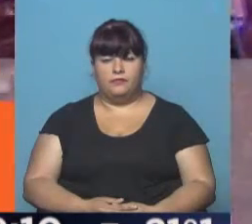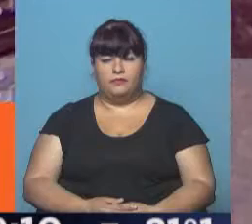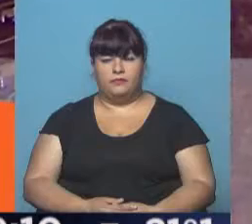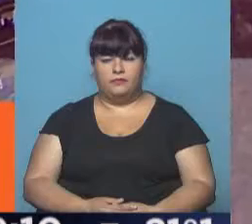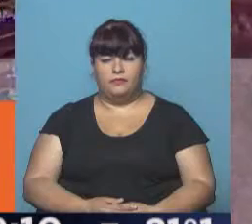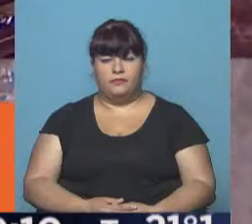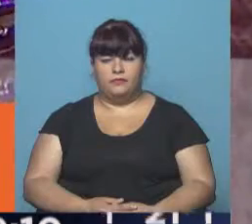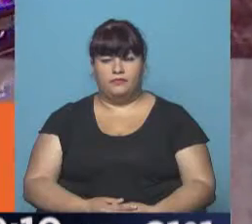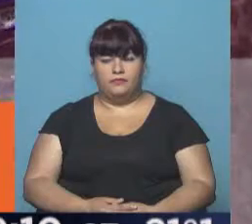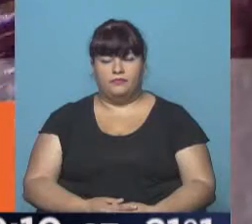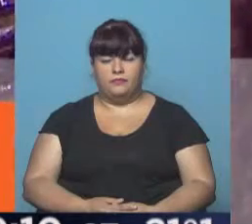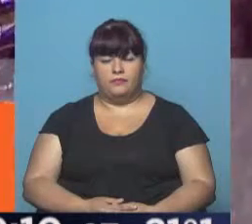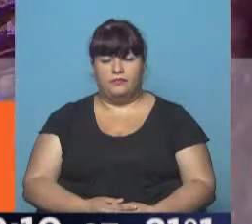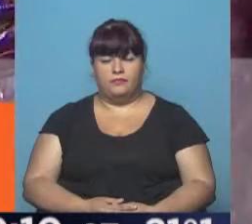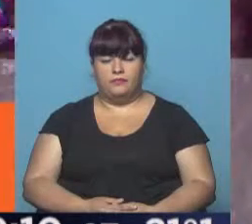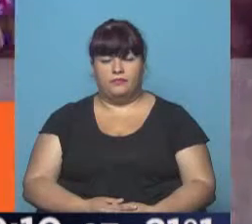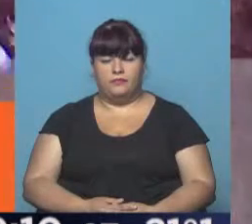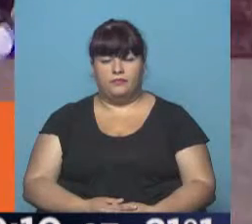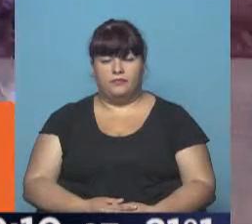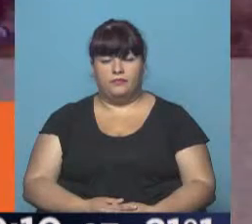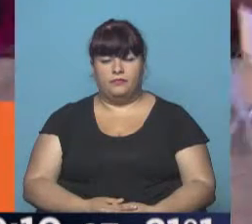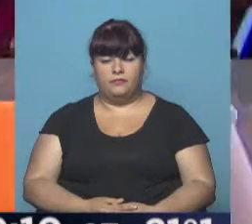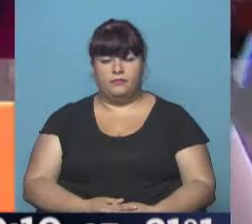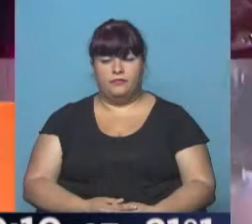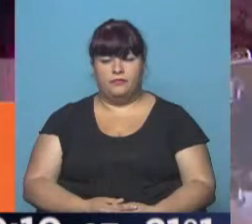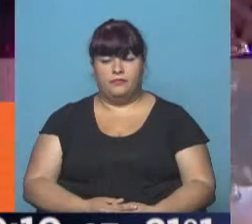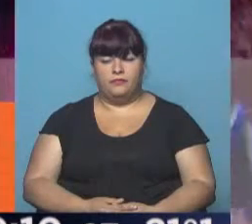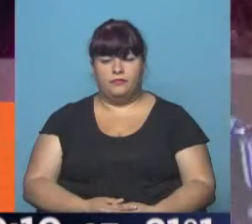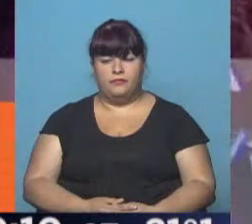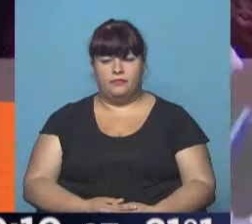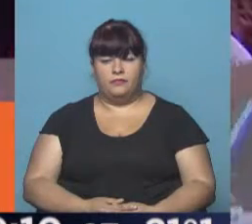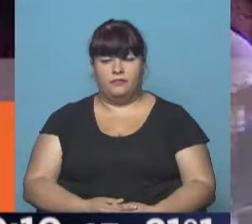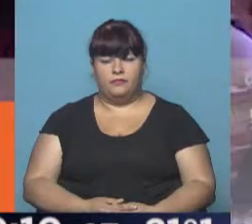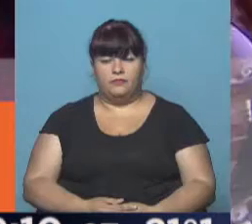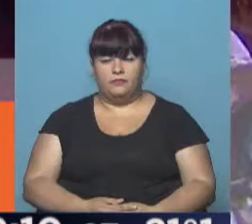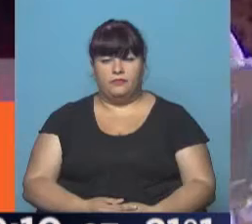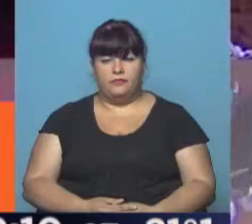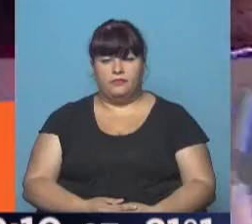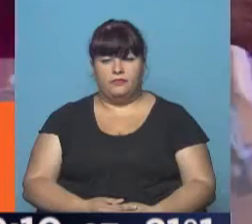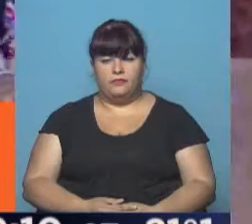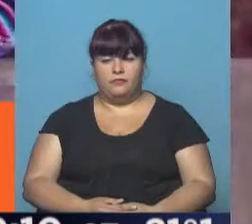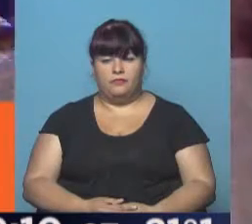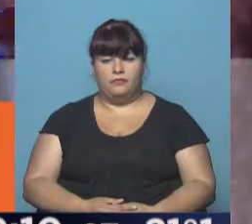quebradeño, mi cholita, llegando está el carnaval.